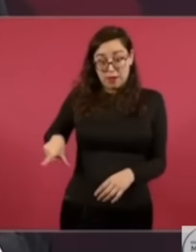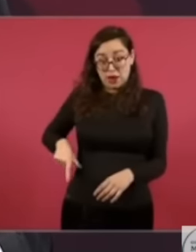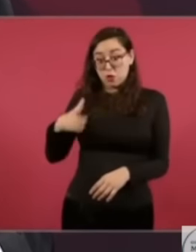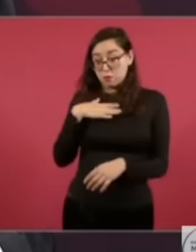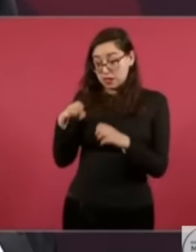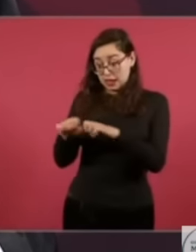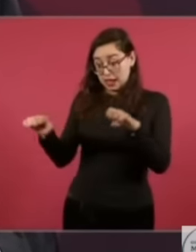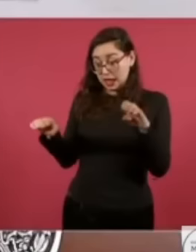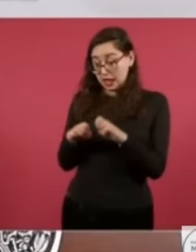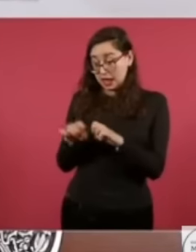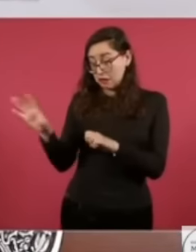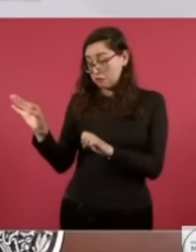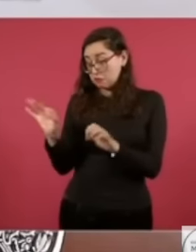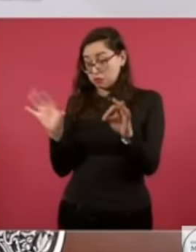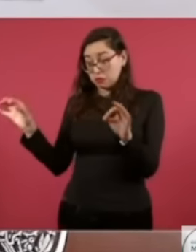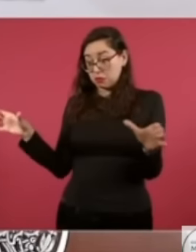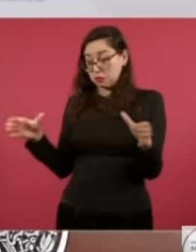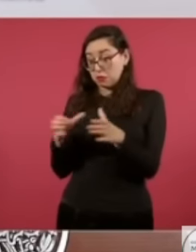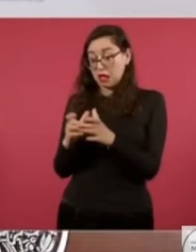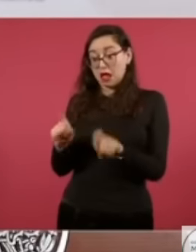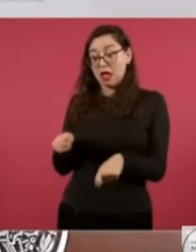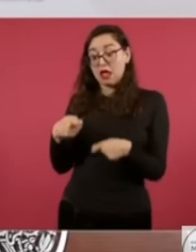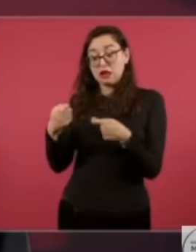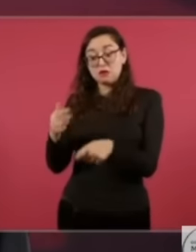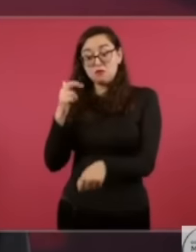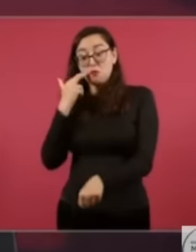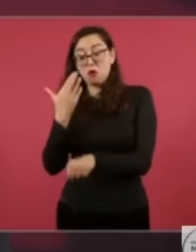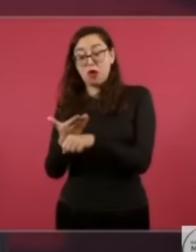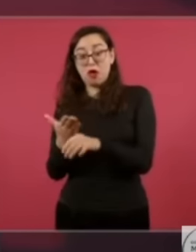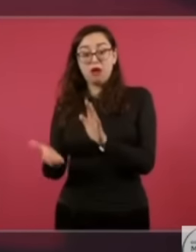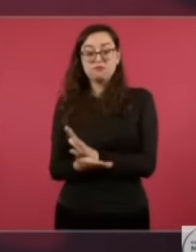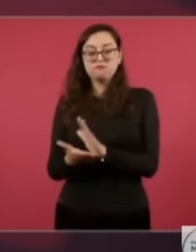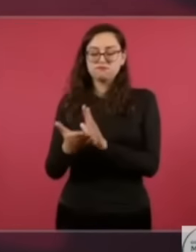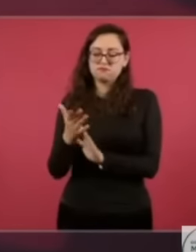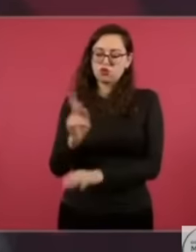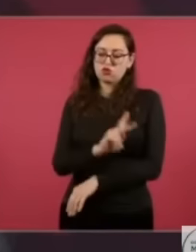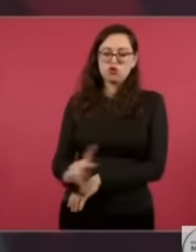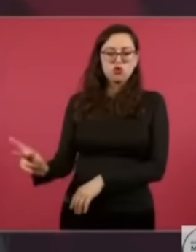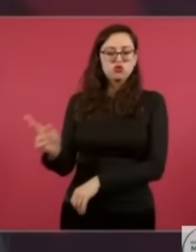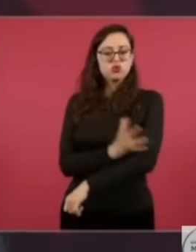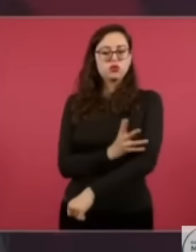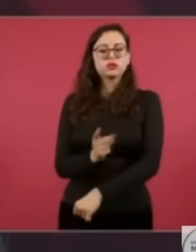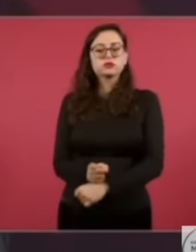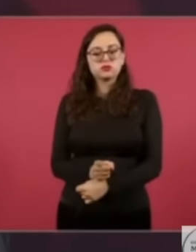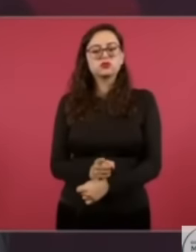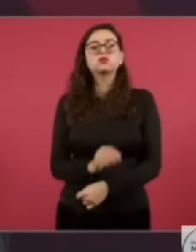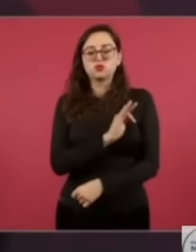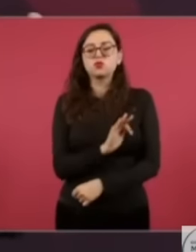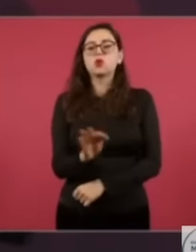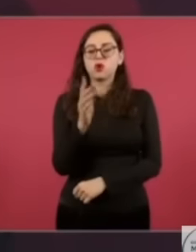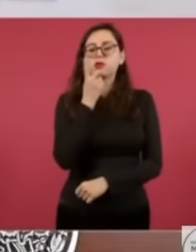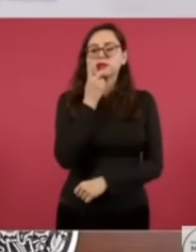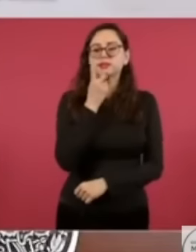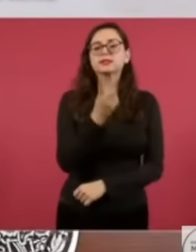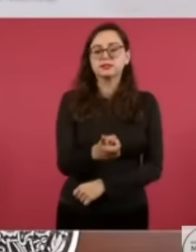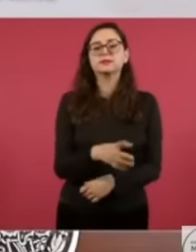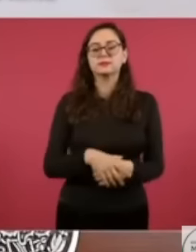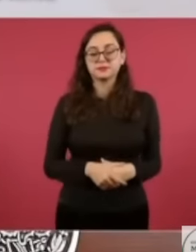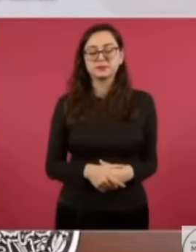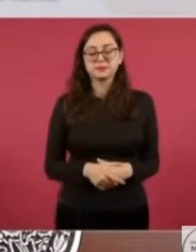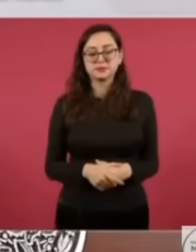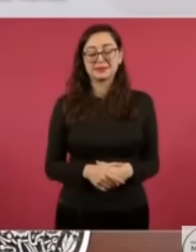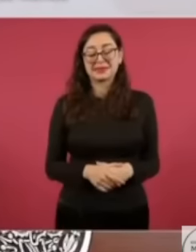quienes tienen a su cargo las obras, actúan con honestidad y